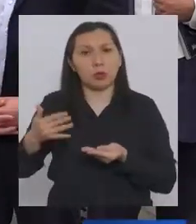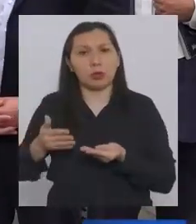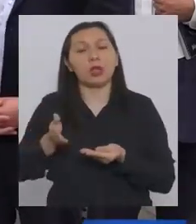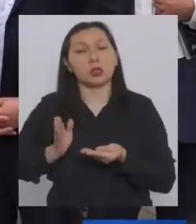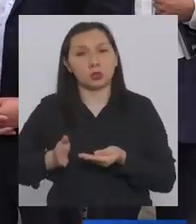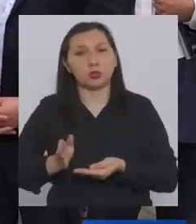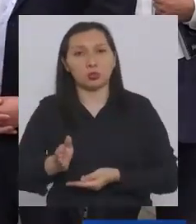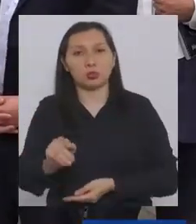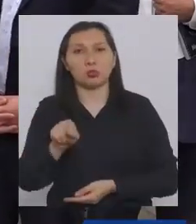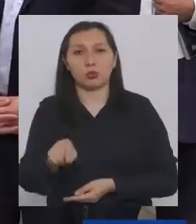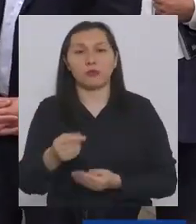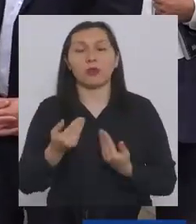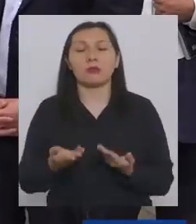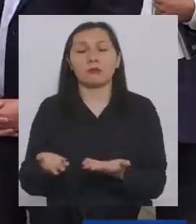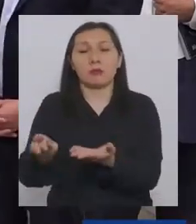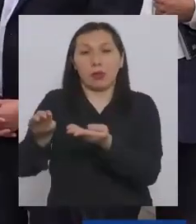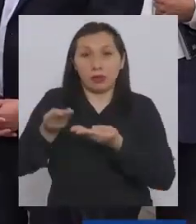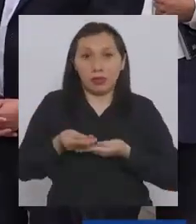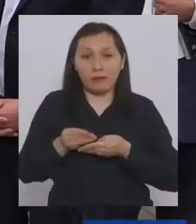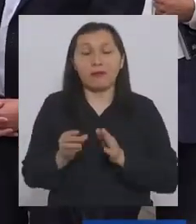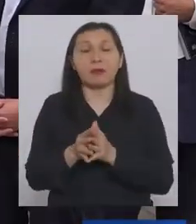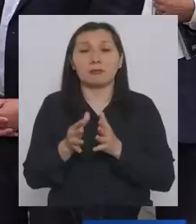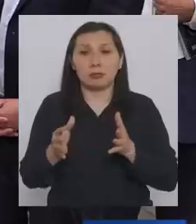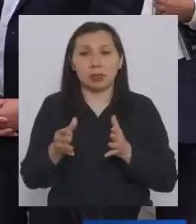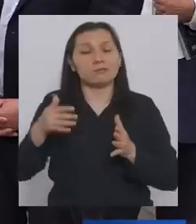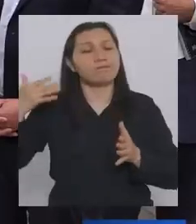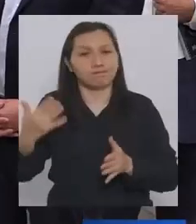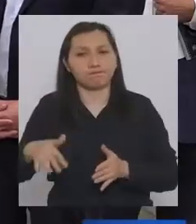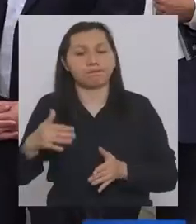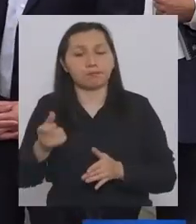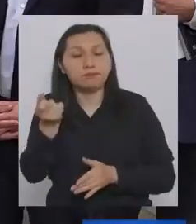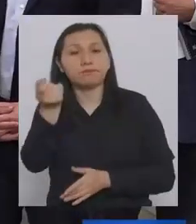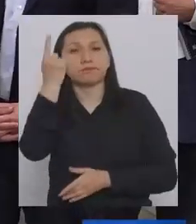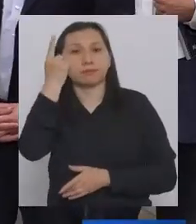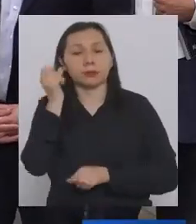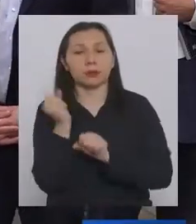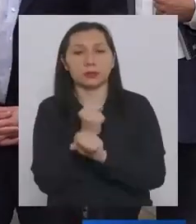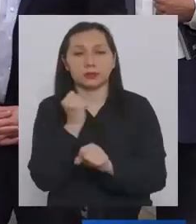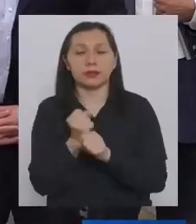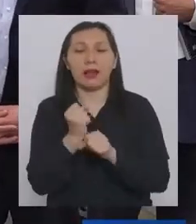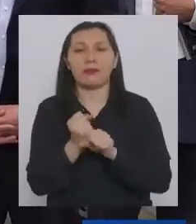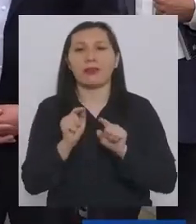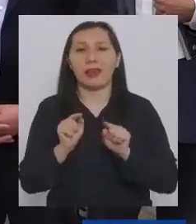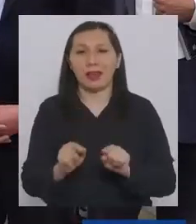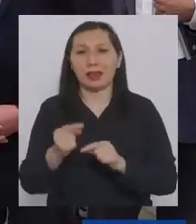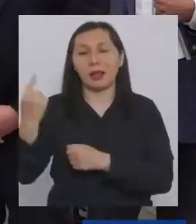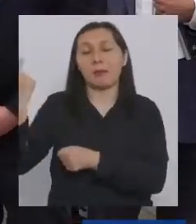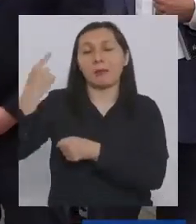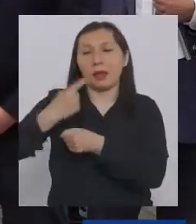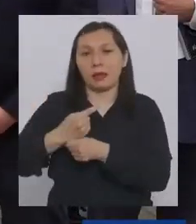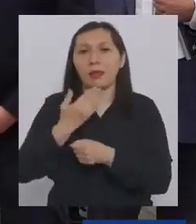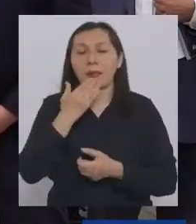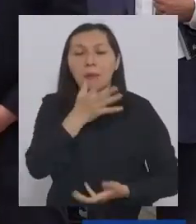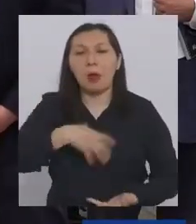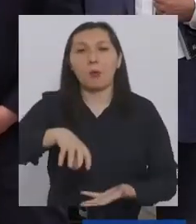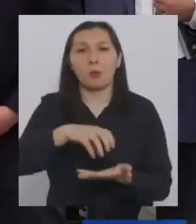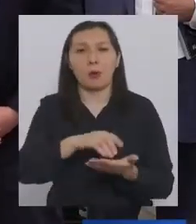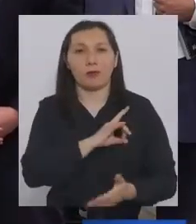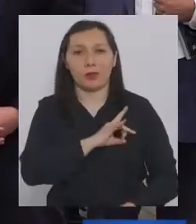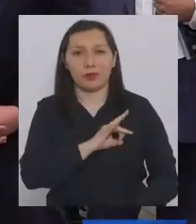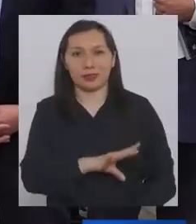nos va a seguir entregando, la entendemos como fundamental para ese trabajo que ha mandatado además el pueblo de